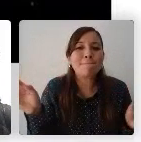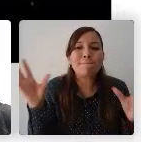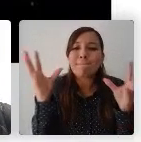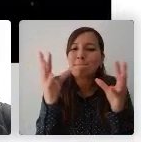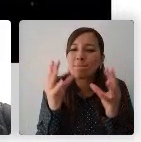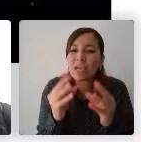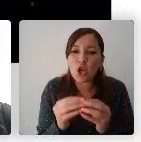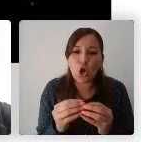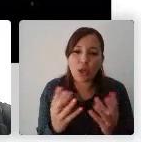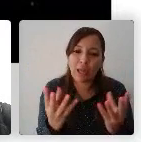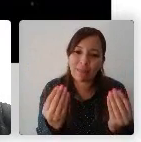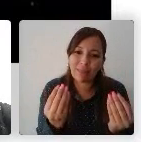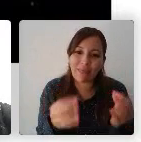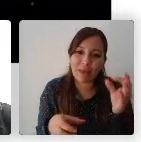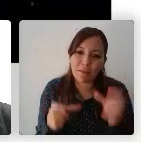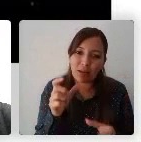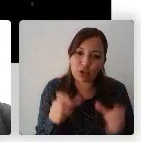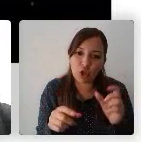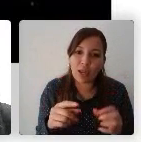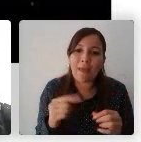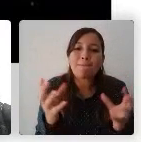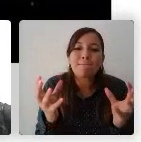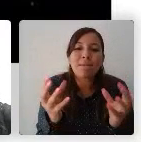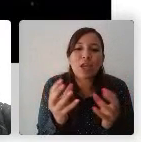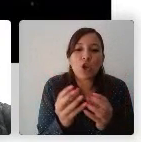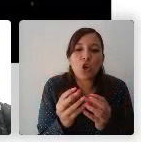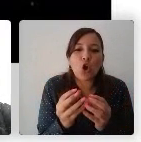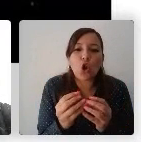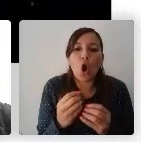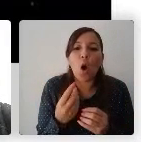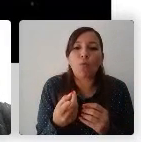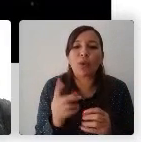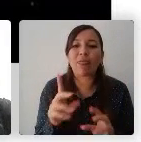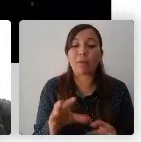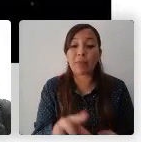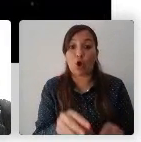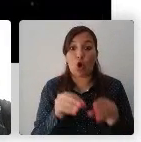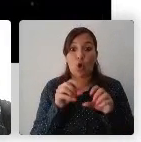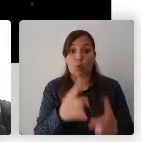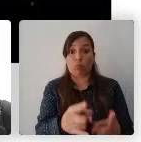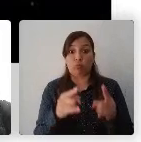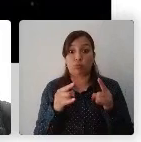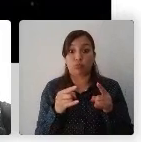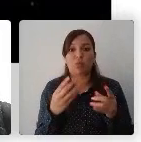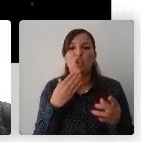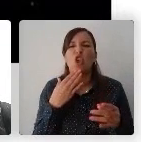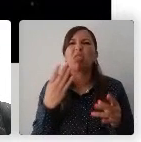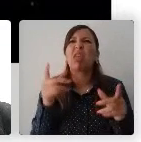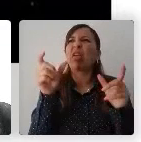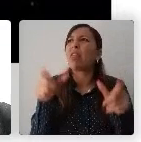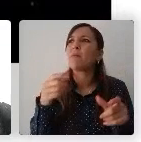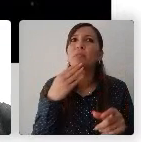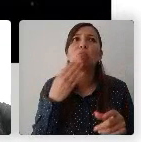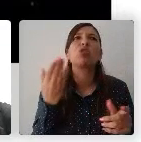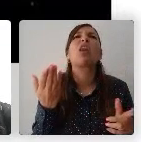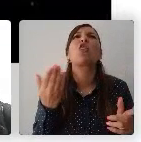poder poner en riesgo nuestra salud de frente a esta pandemia, ¿no? También la ubicación, obviamente, ¿no? Como mencionaba,